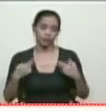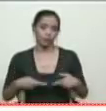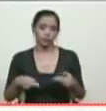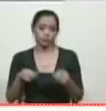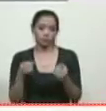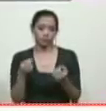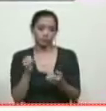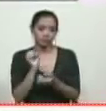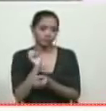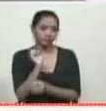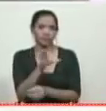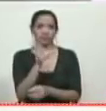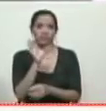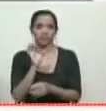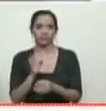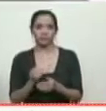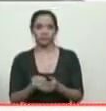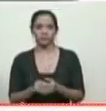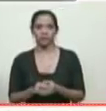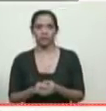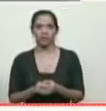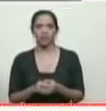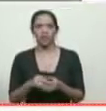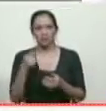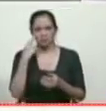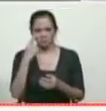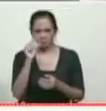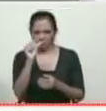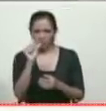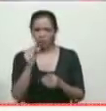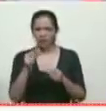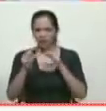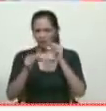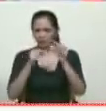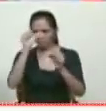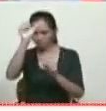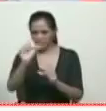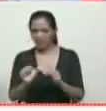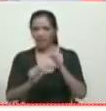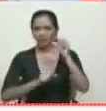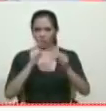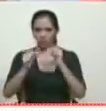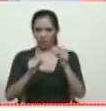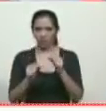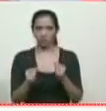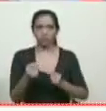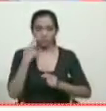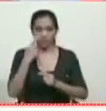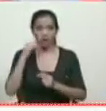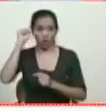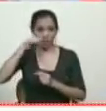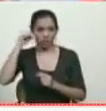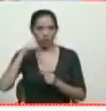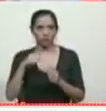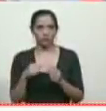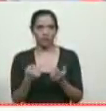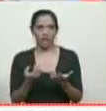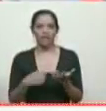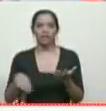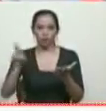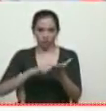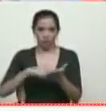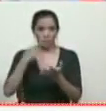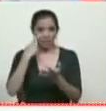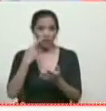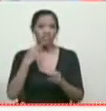Dame un momentico para analizar ese... Ustedes escucharon, así es que tenemos que estar, ¿ves? Armados frente a los videos. Hay que ponerlo otra vez y escuchar bien lo